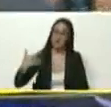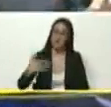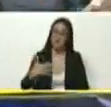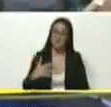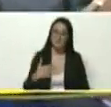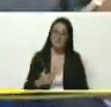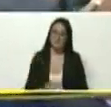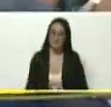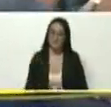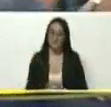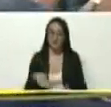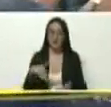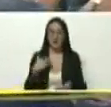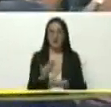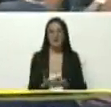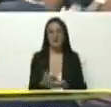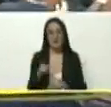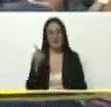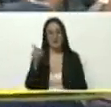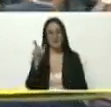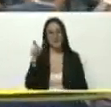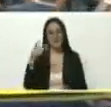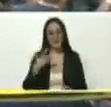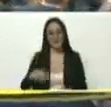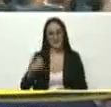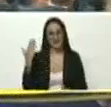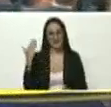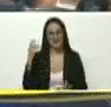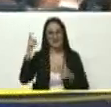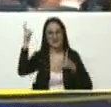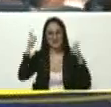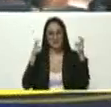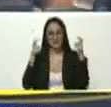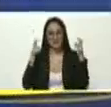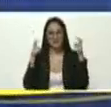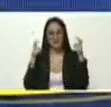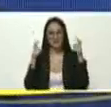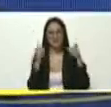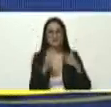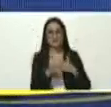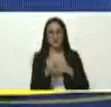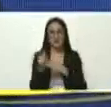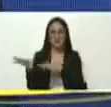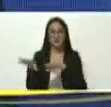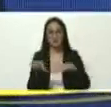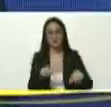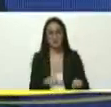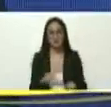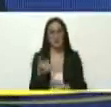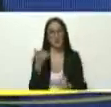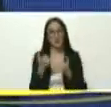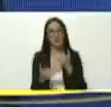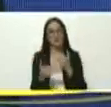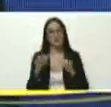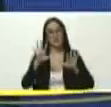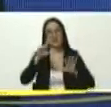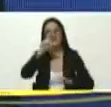pasaron hasta que el comandante Hugo Chávez tomó el liderazgo en esa última